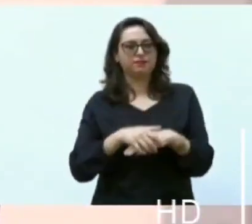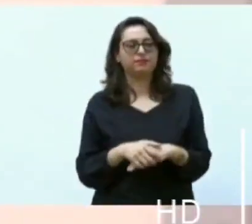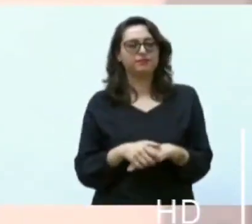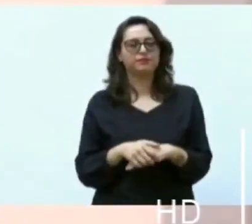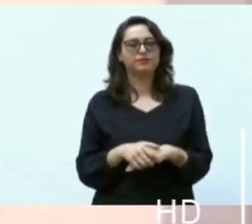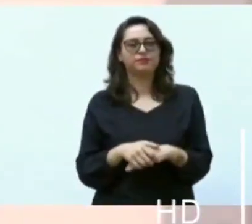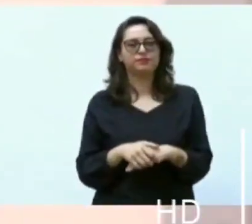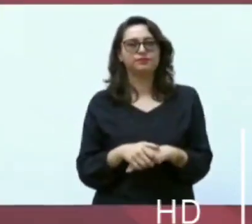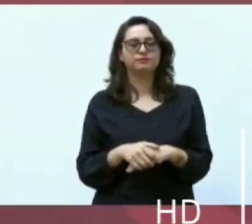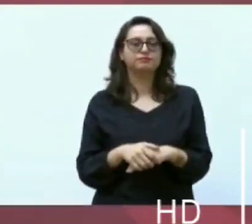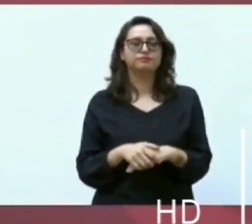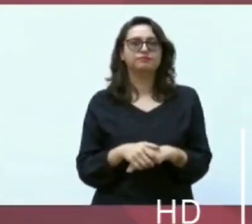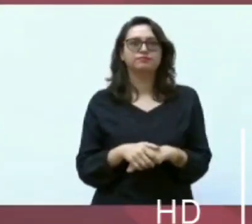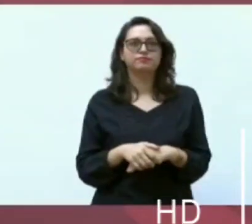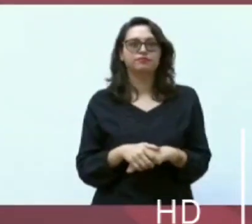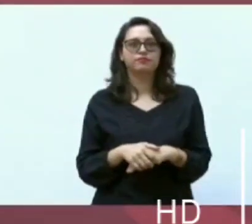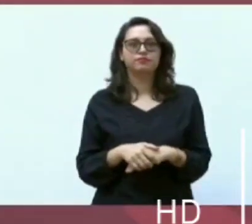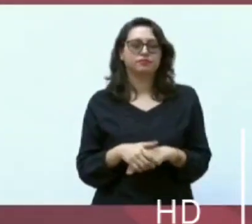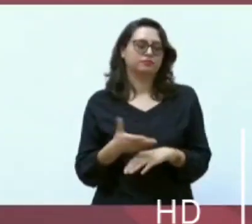anterior archivo